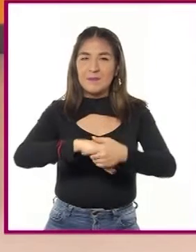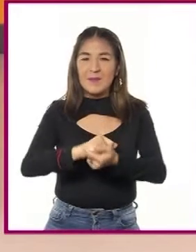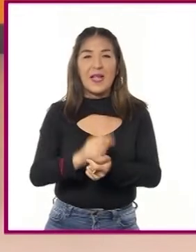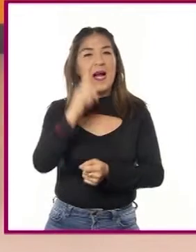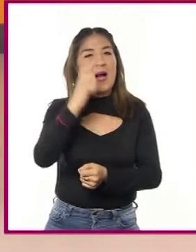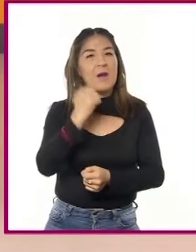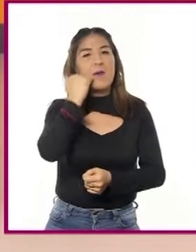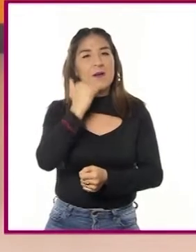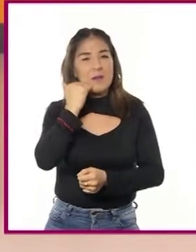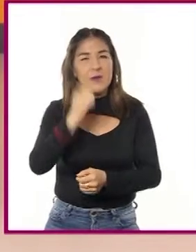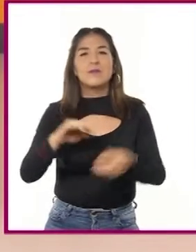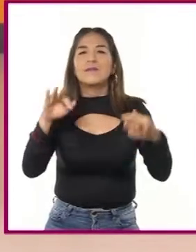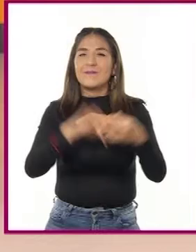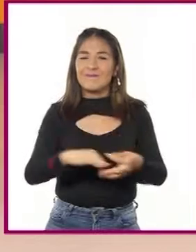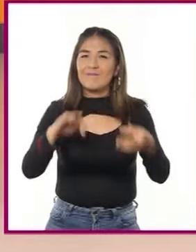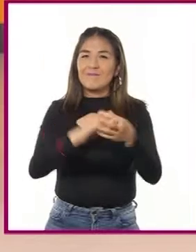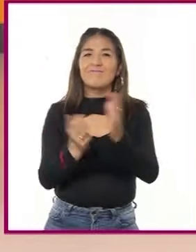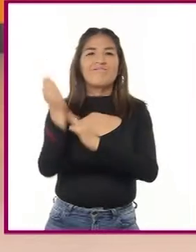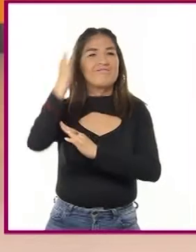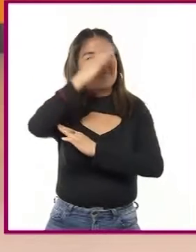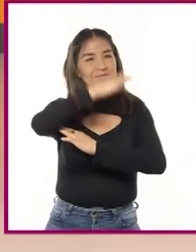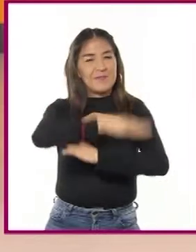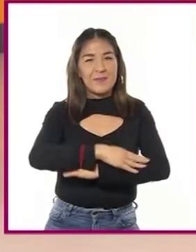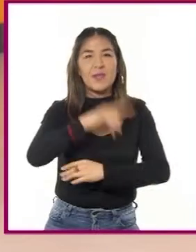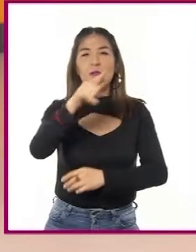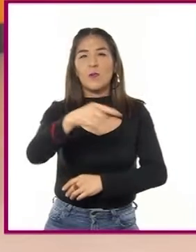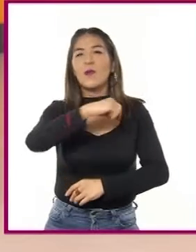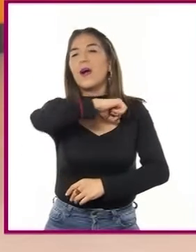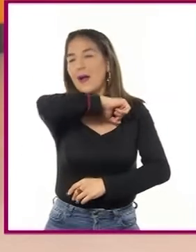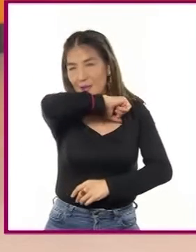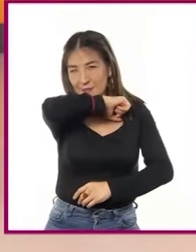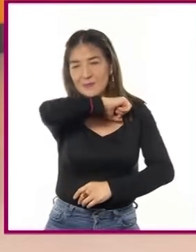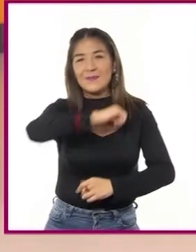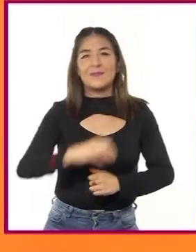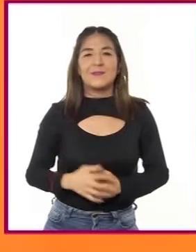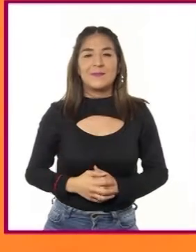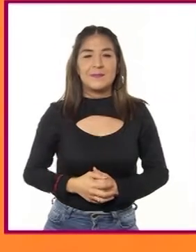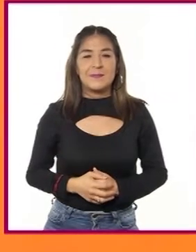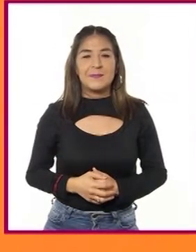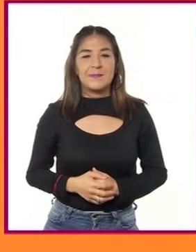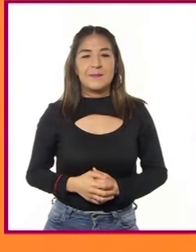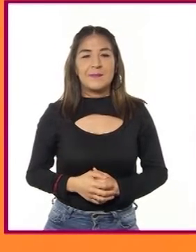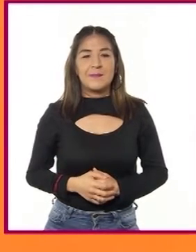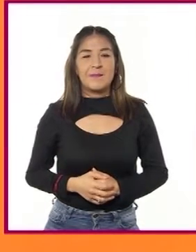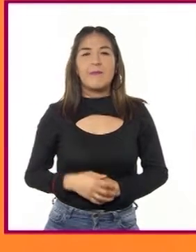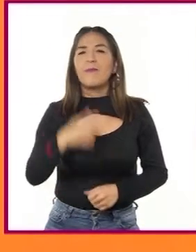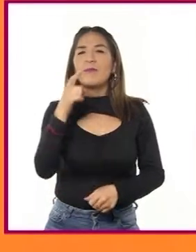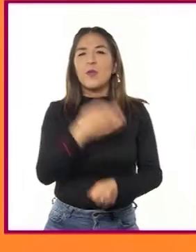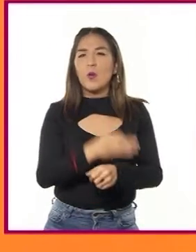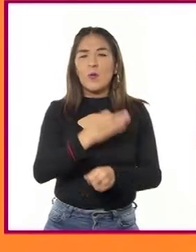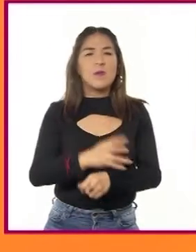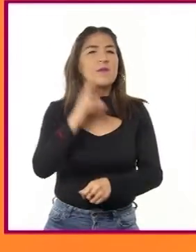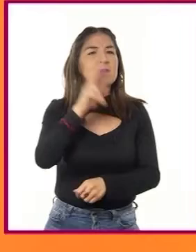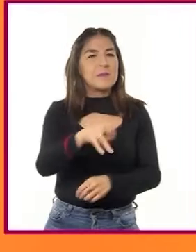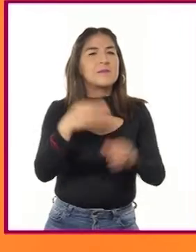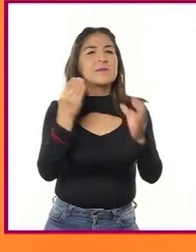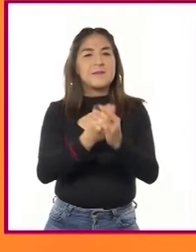con agua y jabón varias veces al día, y usen el estornudo de etiqueta. ¿Qué veremos en esta